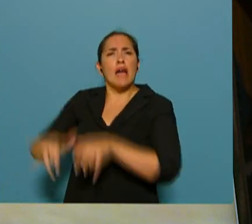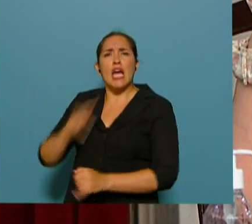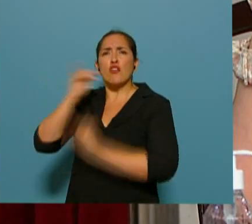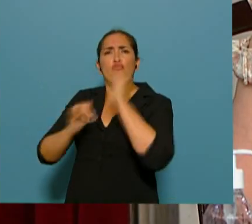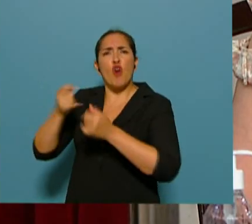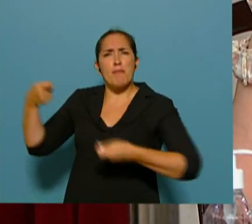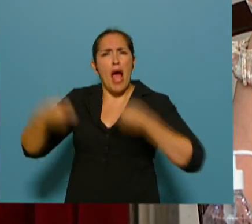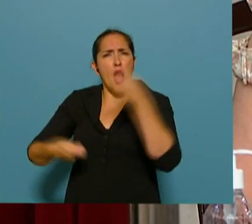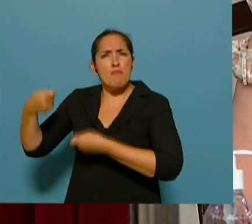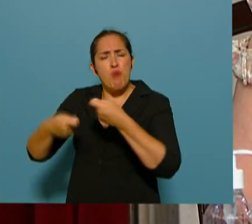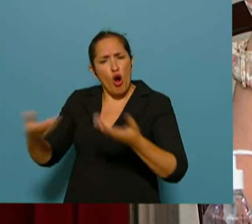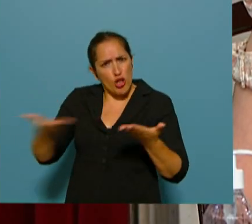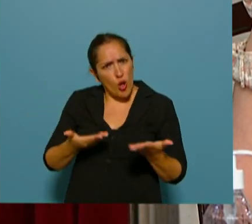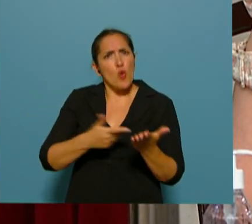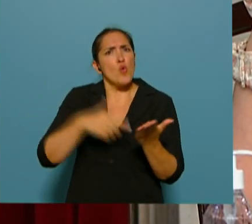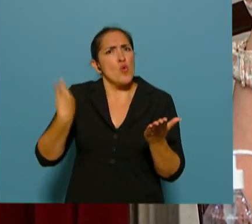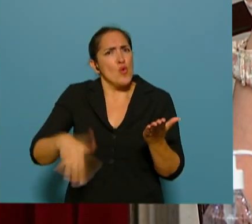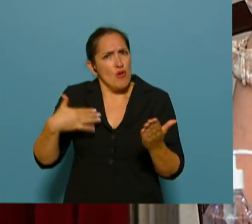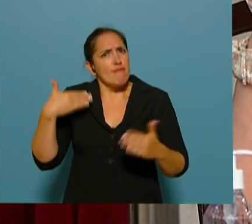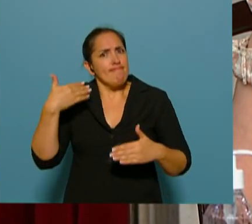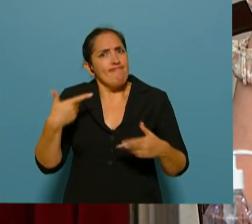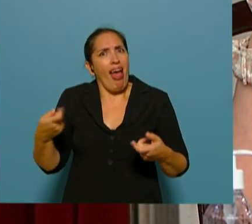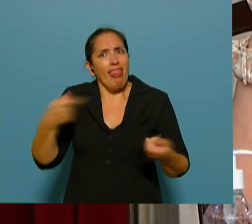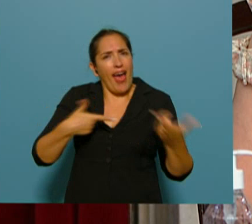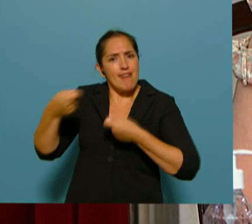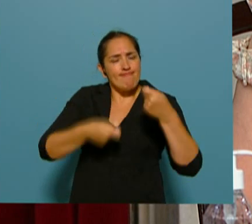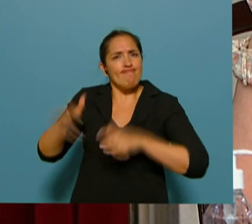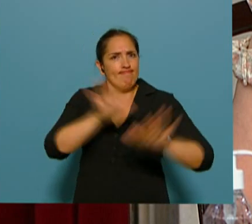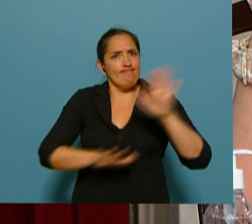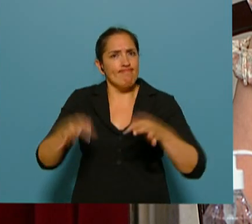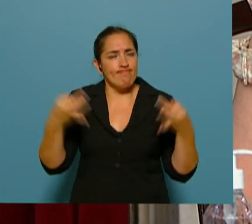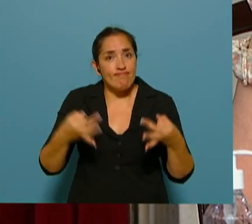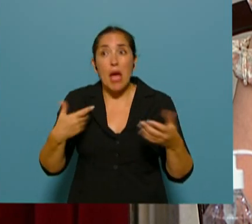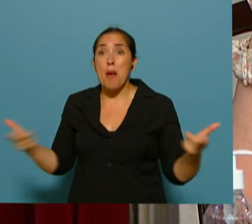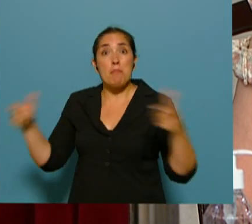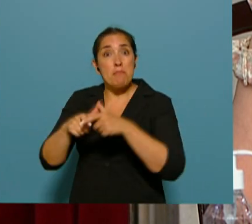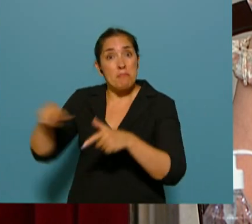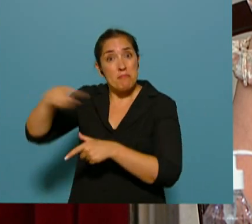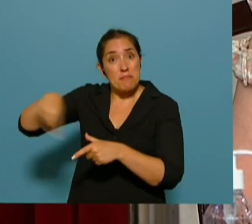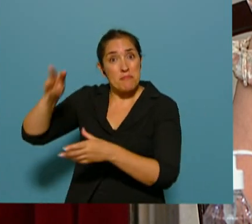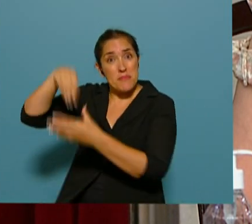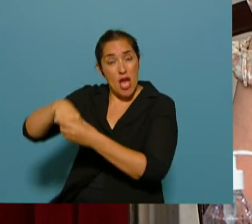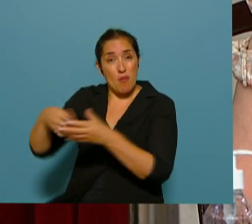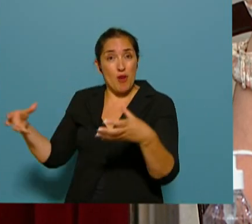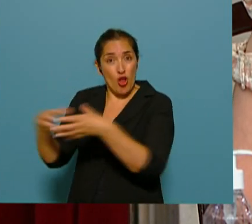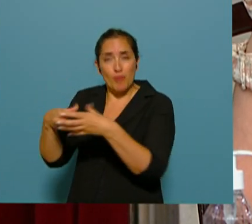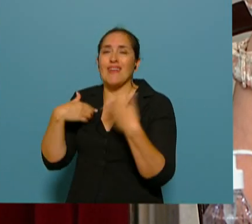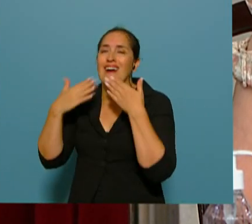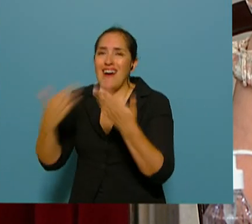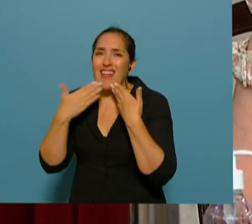aportes más que constructivos. A los miembros de esa comisión quiero darles mi agradecimiento